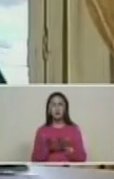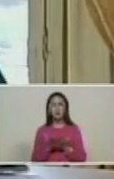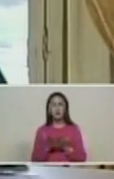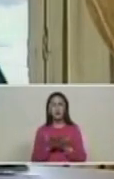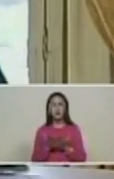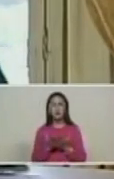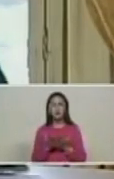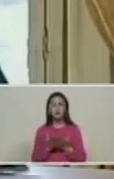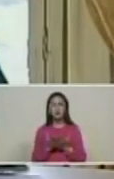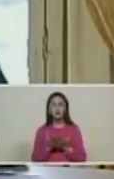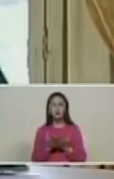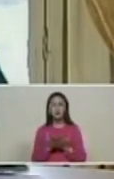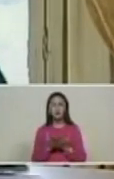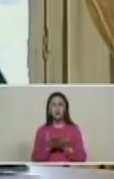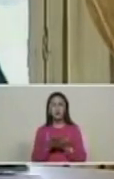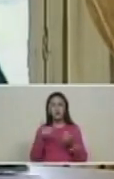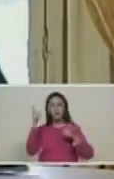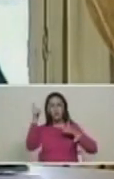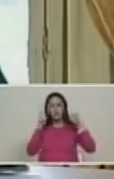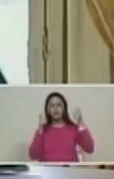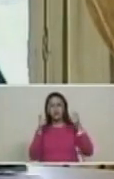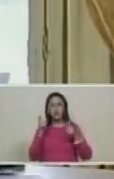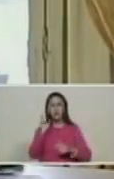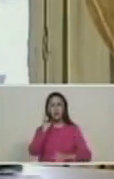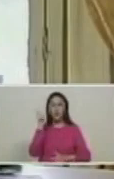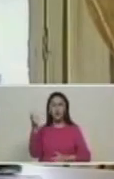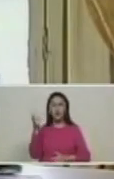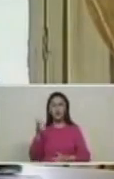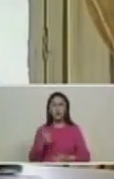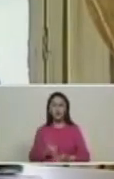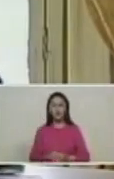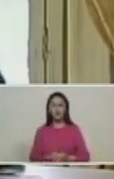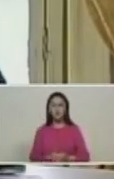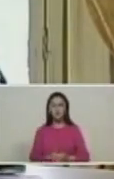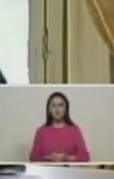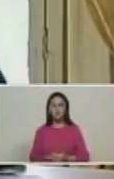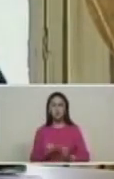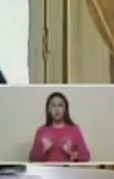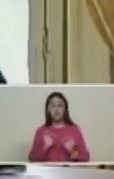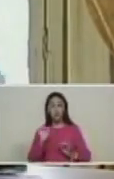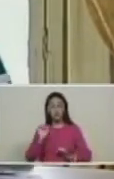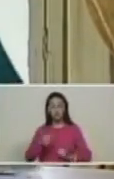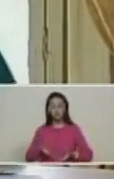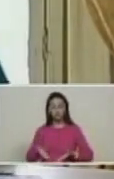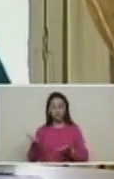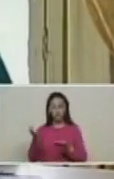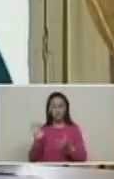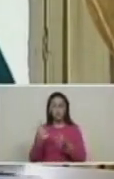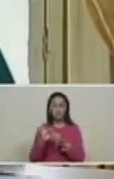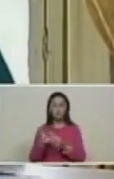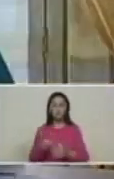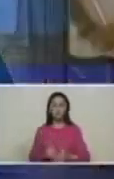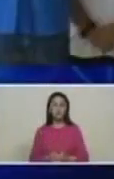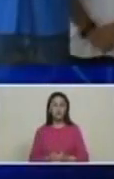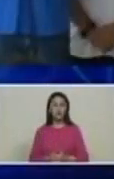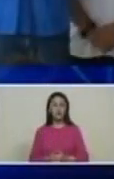Nacional Hugo Chávez en Guarenas. ¿Estamos preparados? Adelante, gobernador.